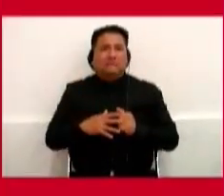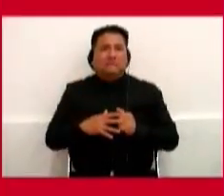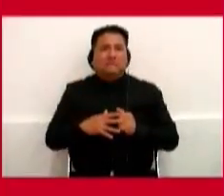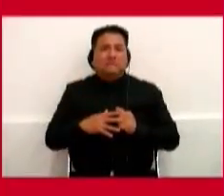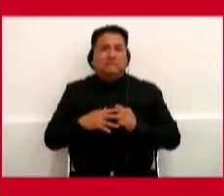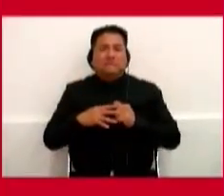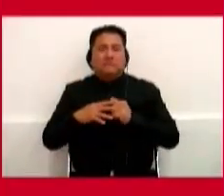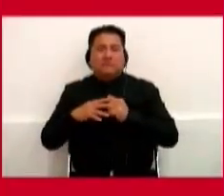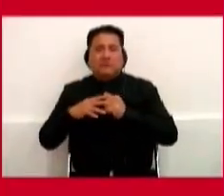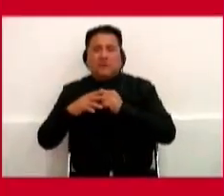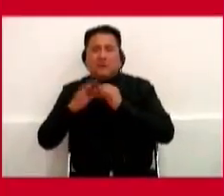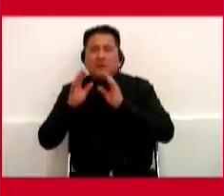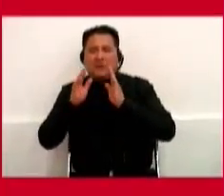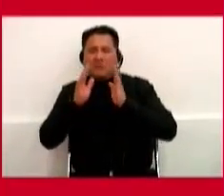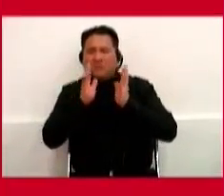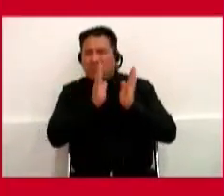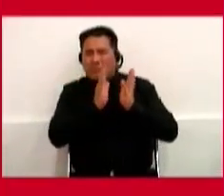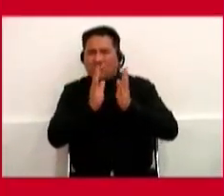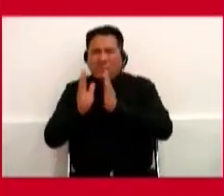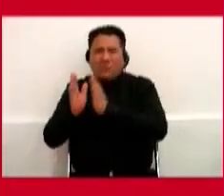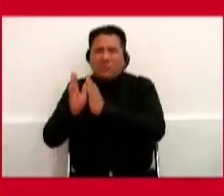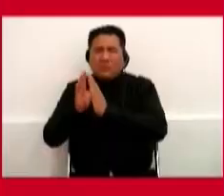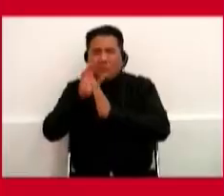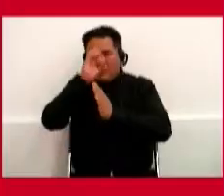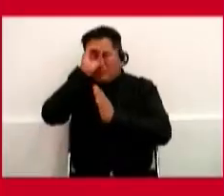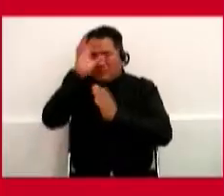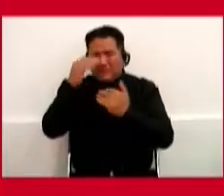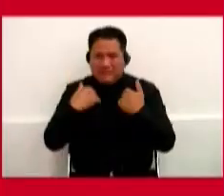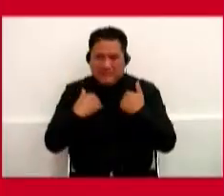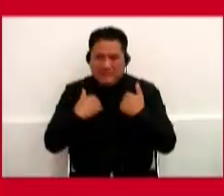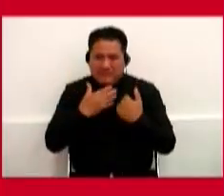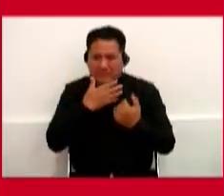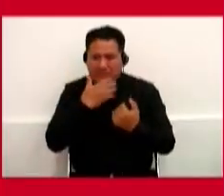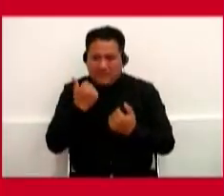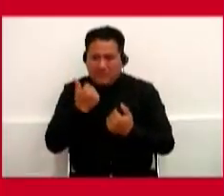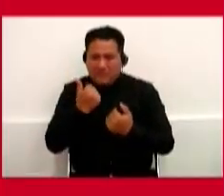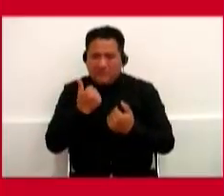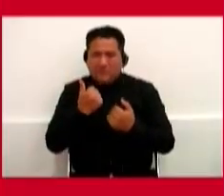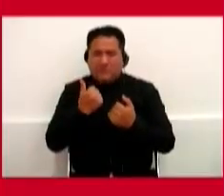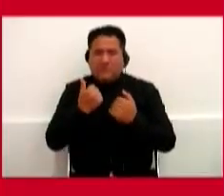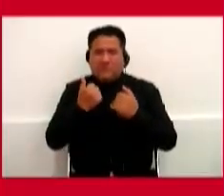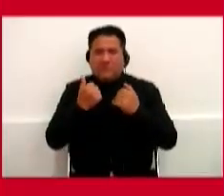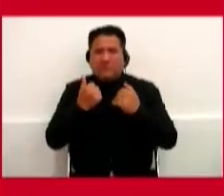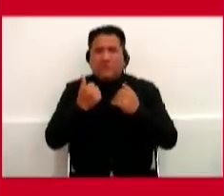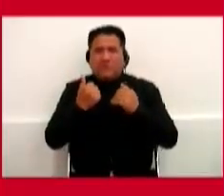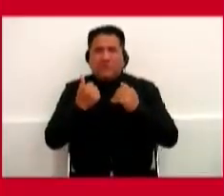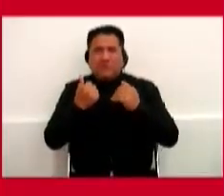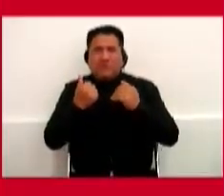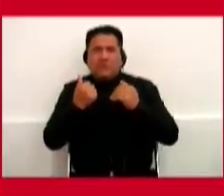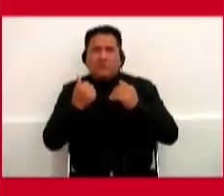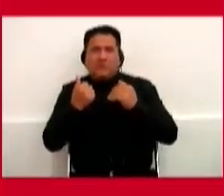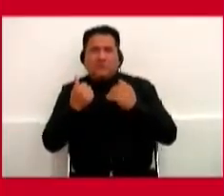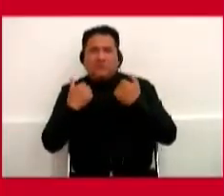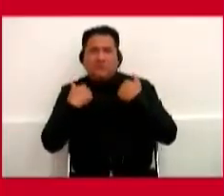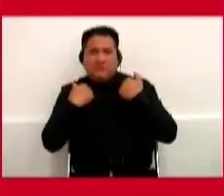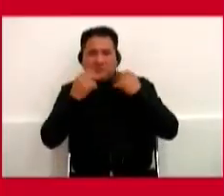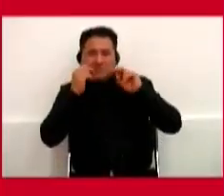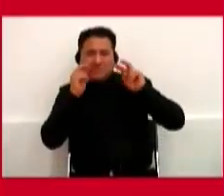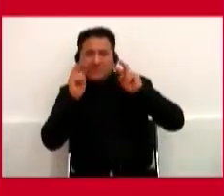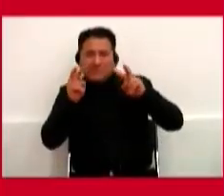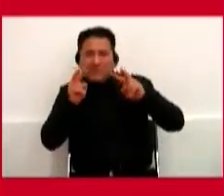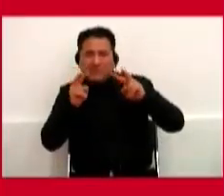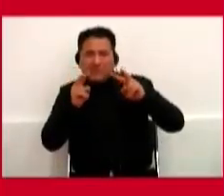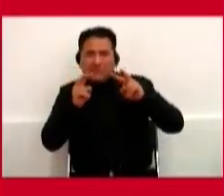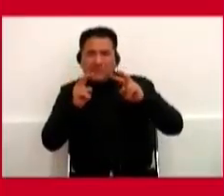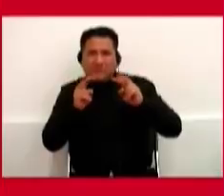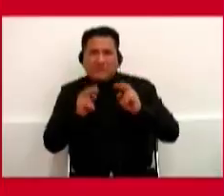estoy evaluando tiene un mejor beneficio de extraer en open pit o en subterránea. En caso que eso se vaya viendo bajo un seteo de fases